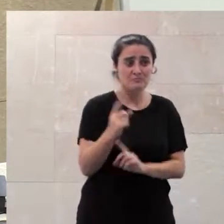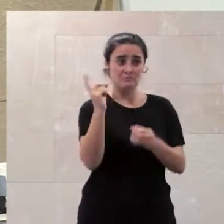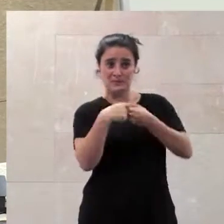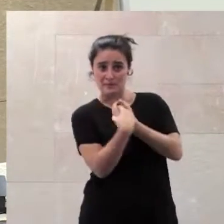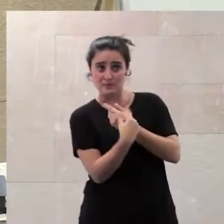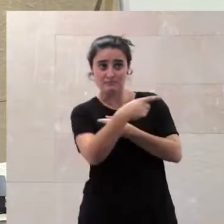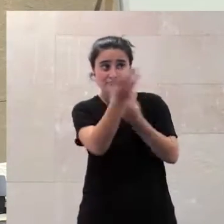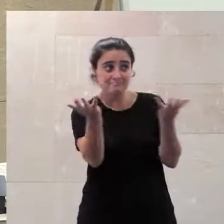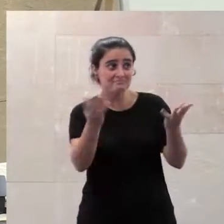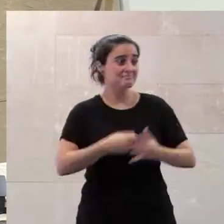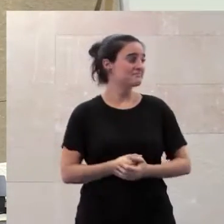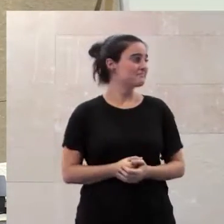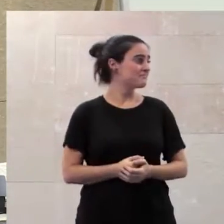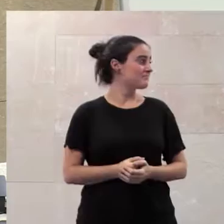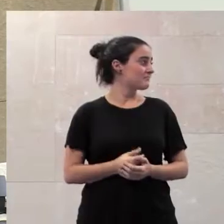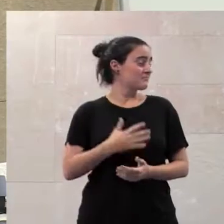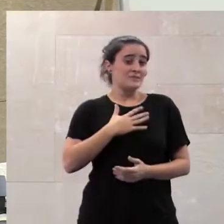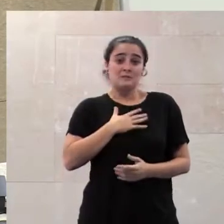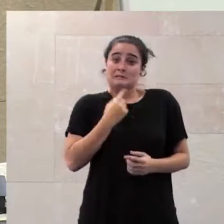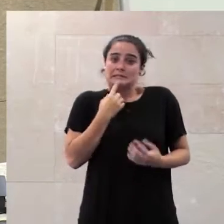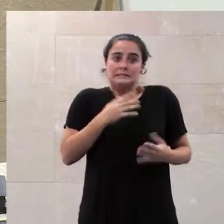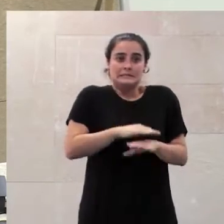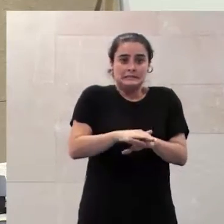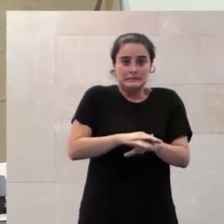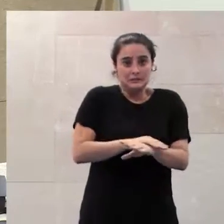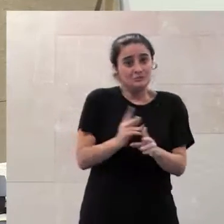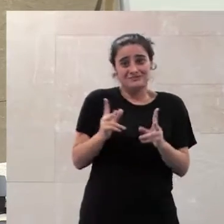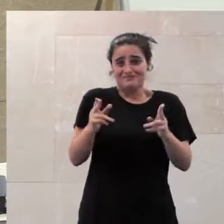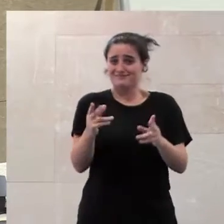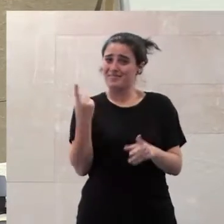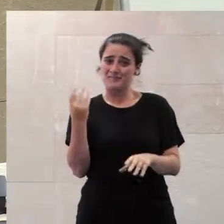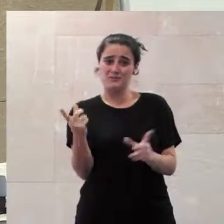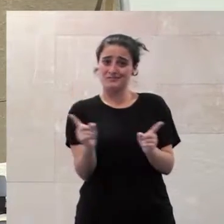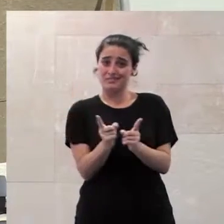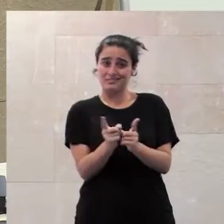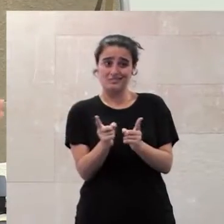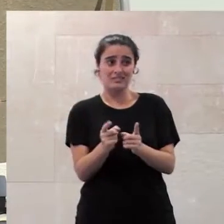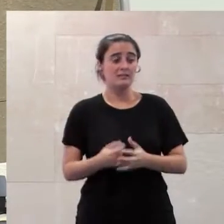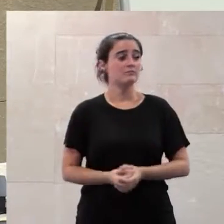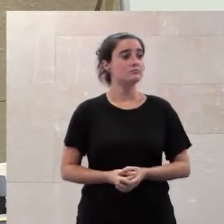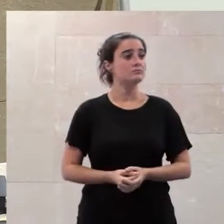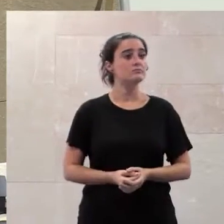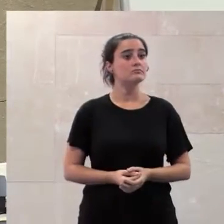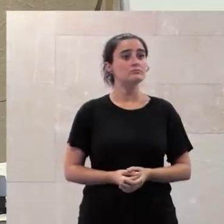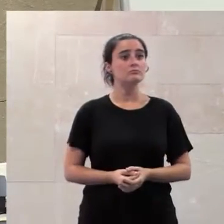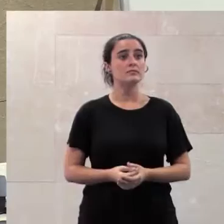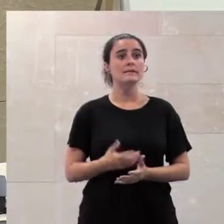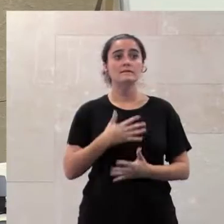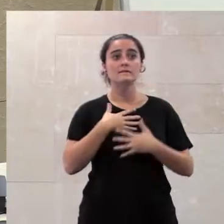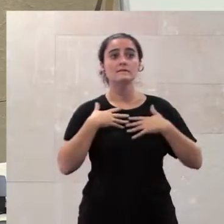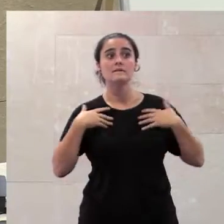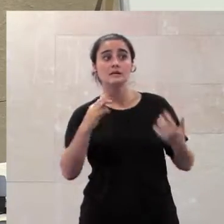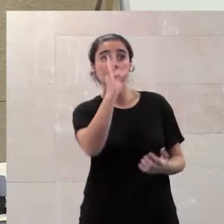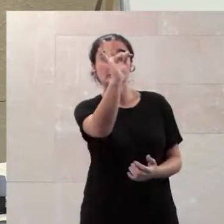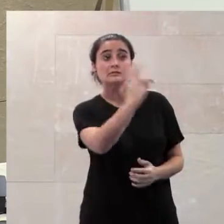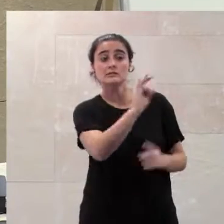pueda participar. Lo haremos, siento decirlo así, pero bueno, lo haremos muy brevemente. Itzik edo itza hartzeko nahirik baldin